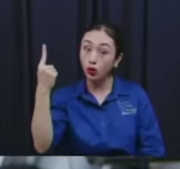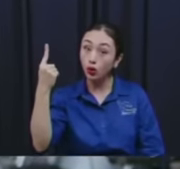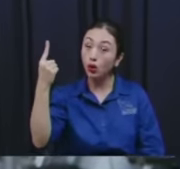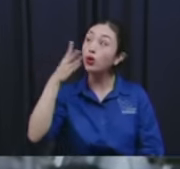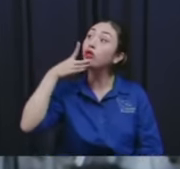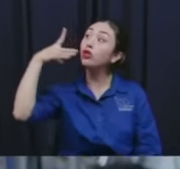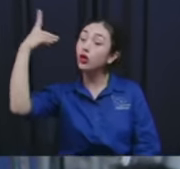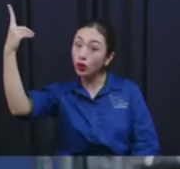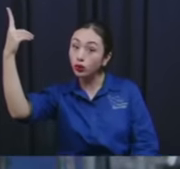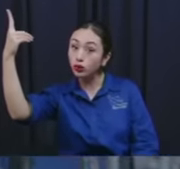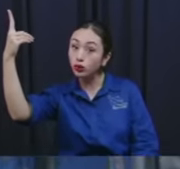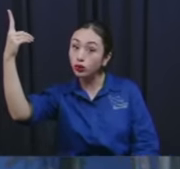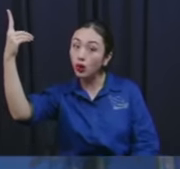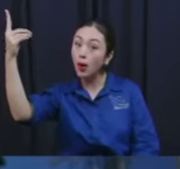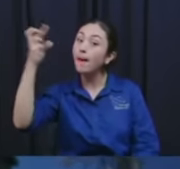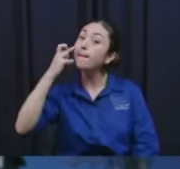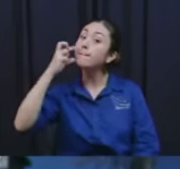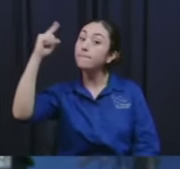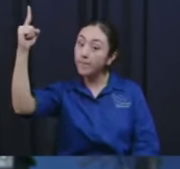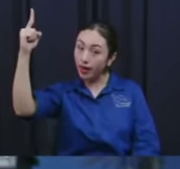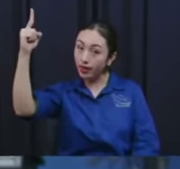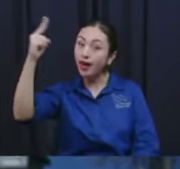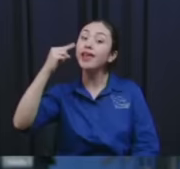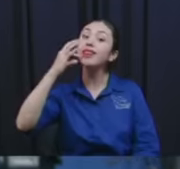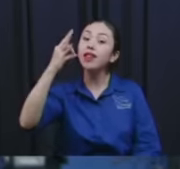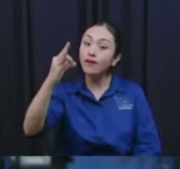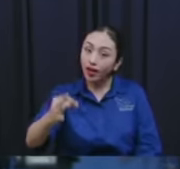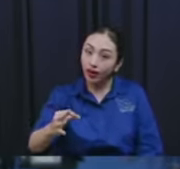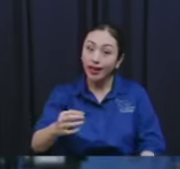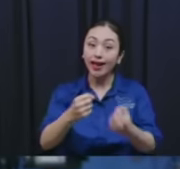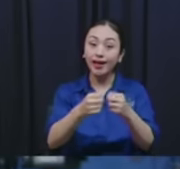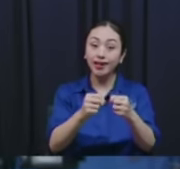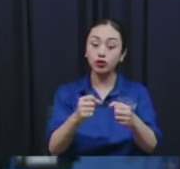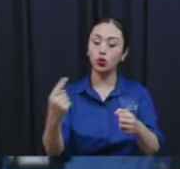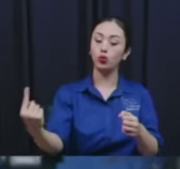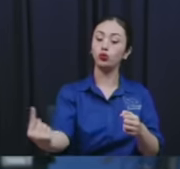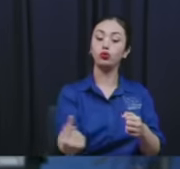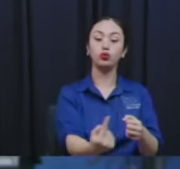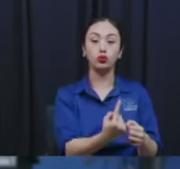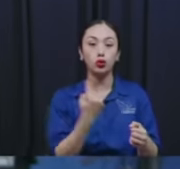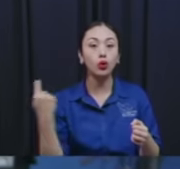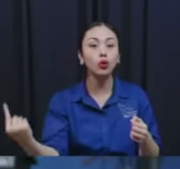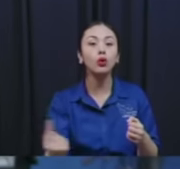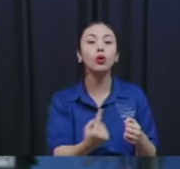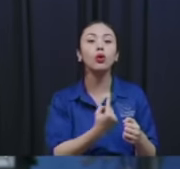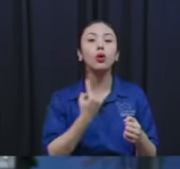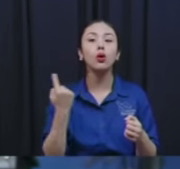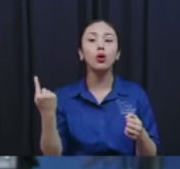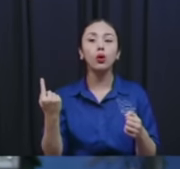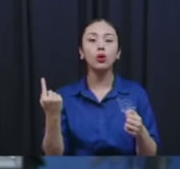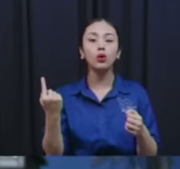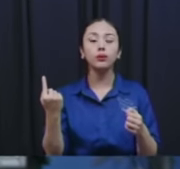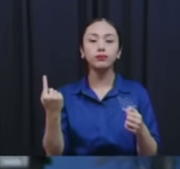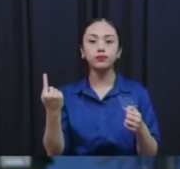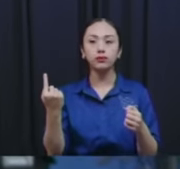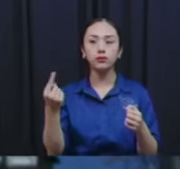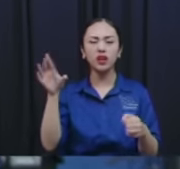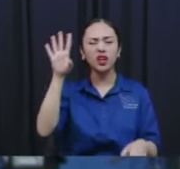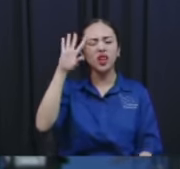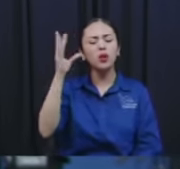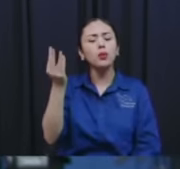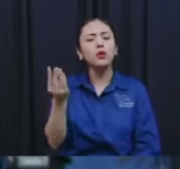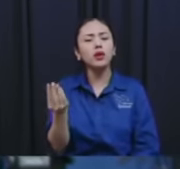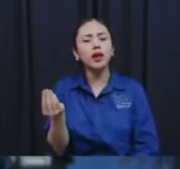creador de todas las cosas el altíssimo creó todo todo todo directamente por qué lo supervisó